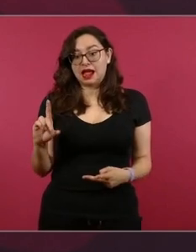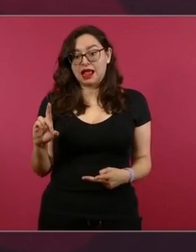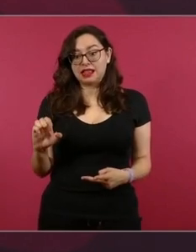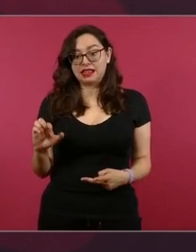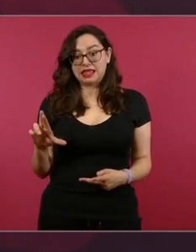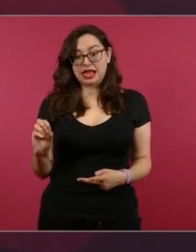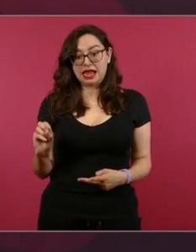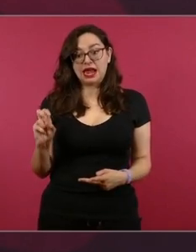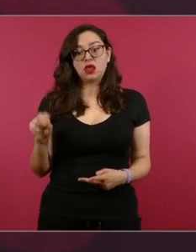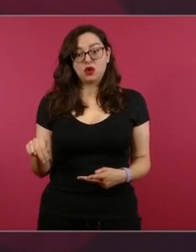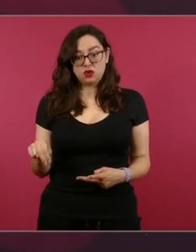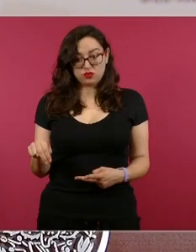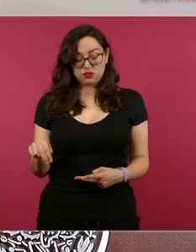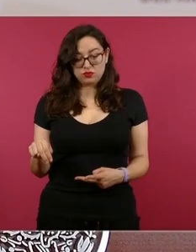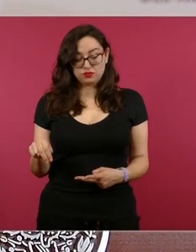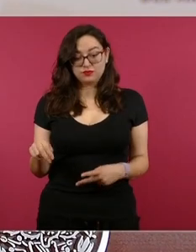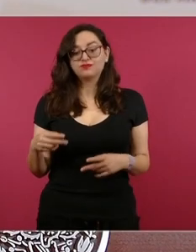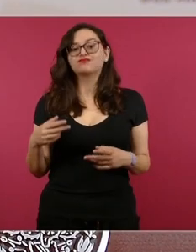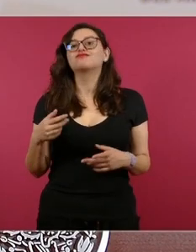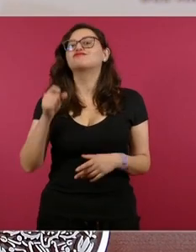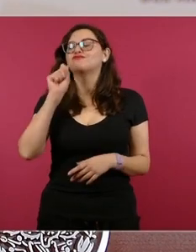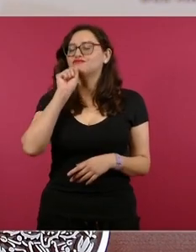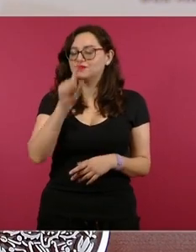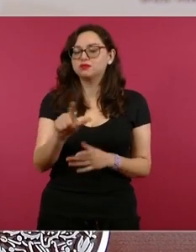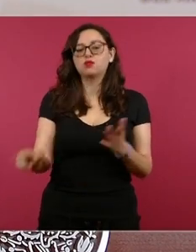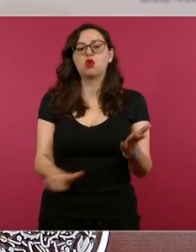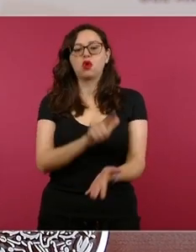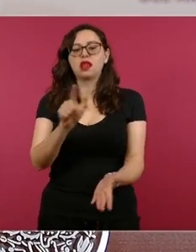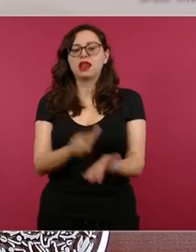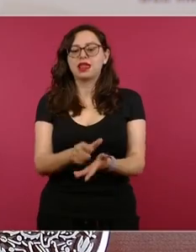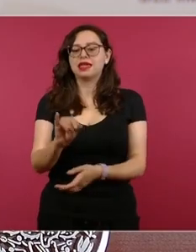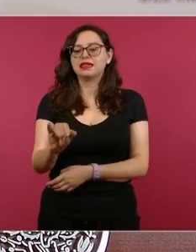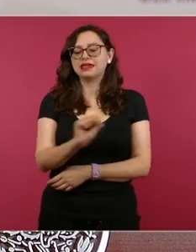para los trabajadores al servicio del Estado.